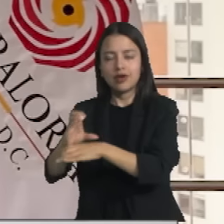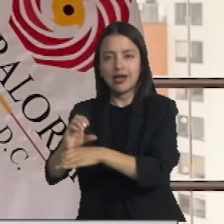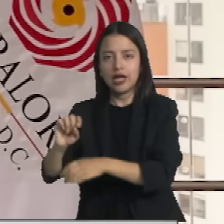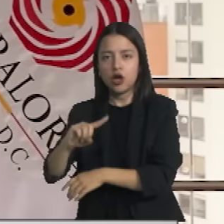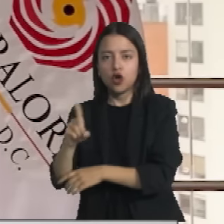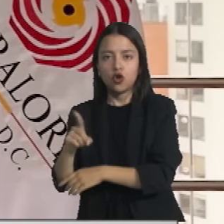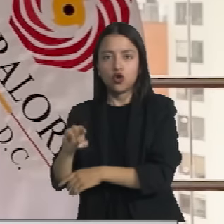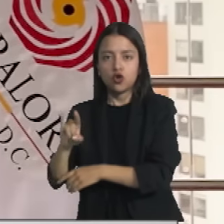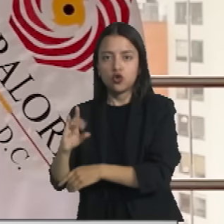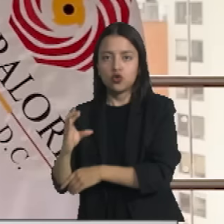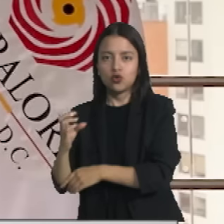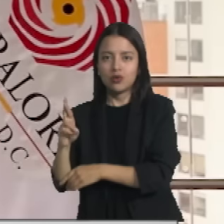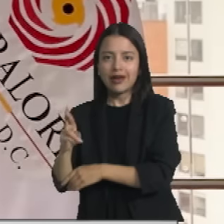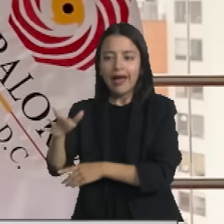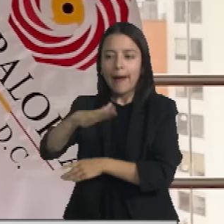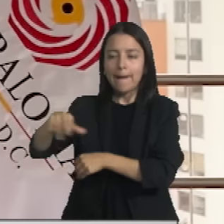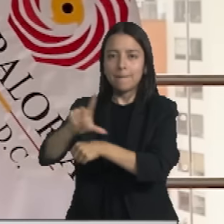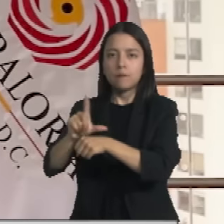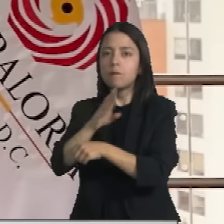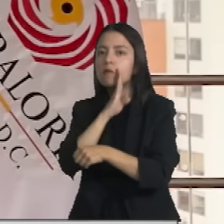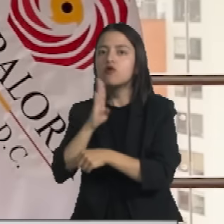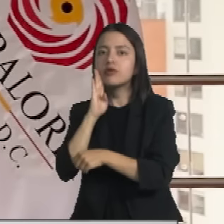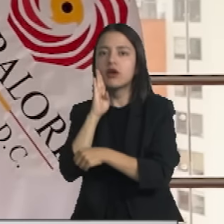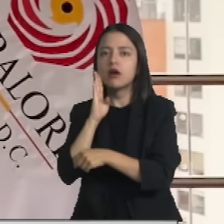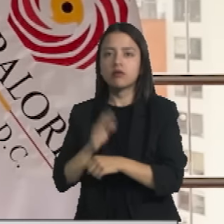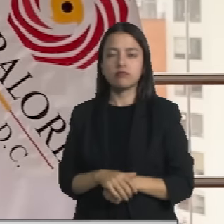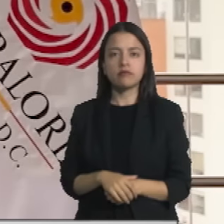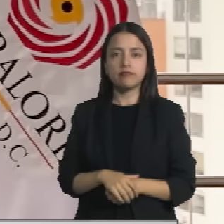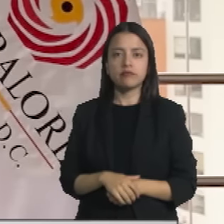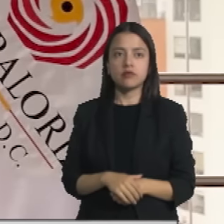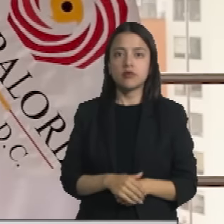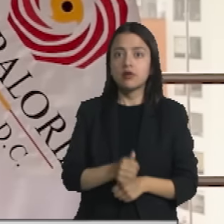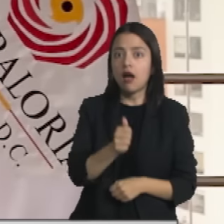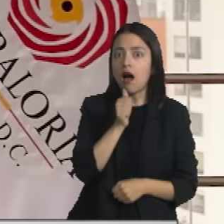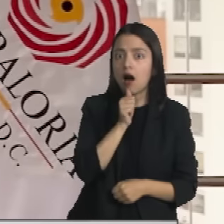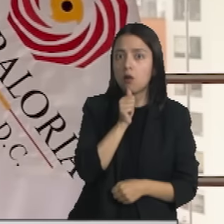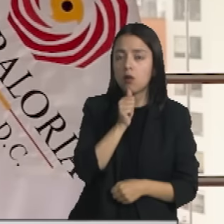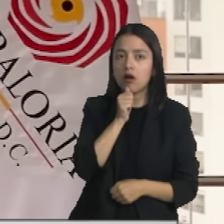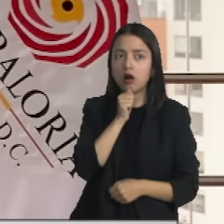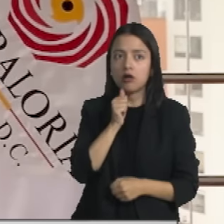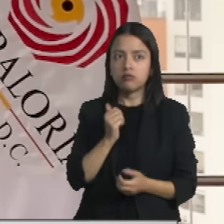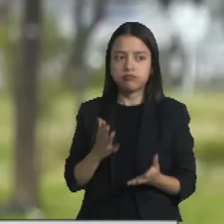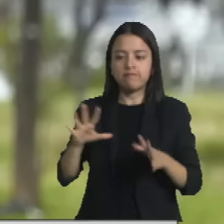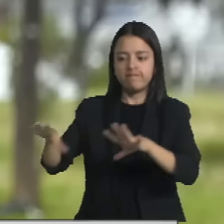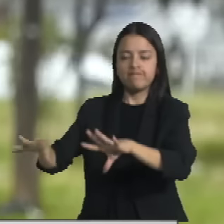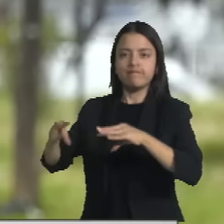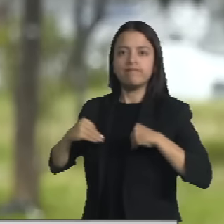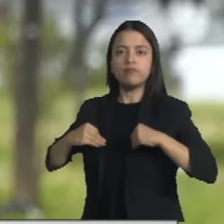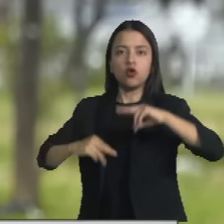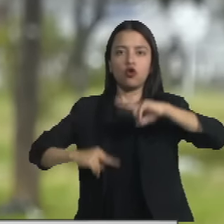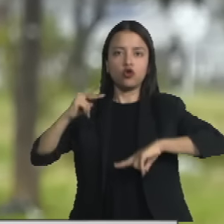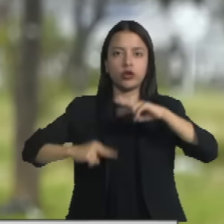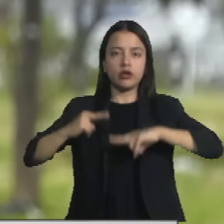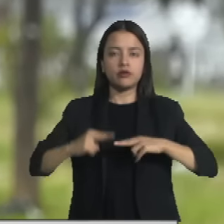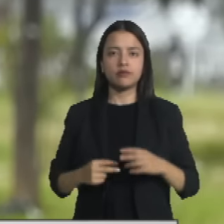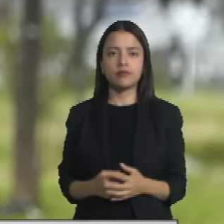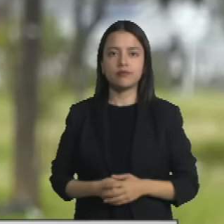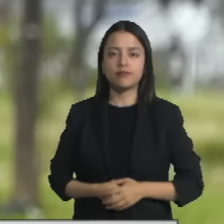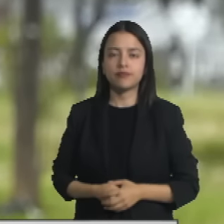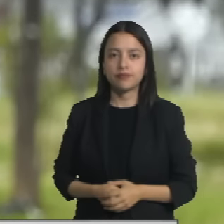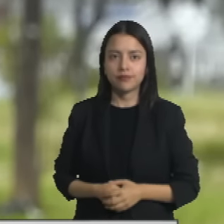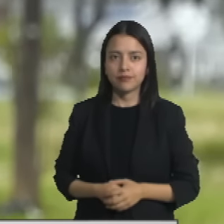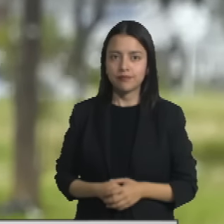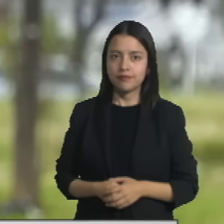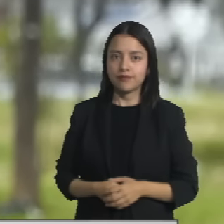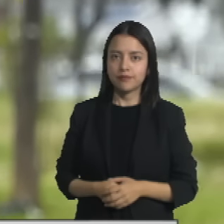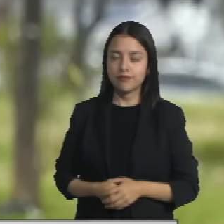Soacha, la cual terminó siendo asumida directamente por la empresa de acueducto para su culminación. Para finalizar, le volvemos a recordar a nuestra